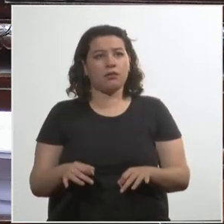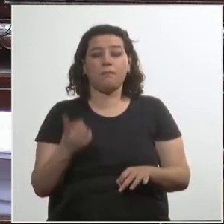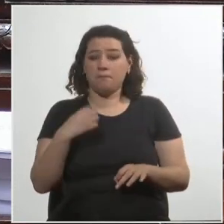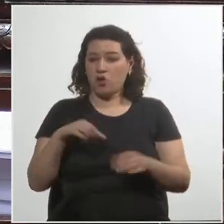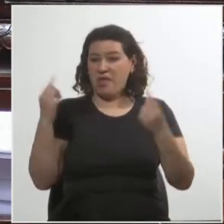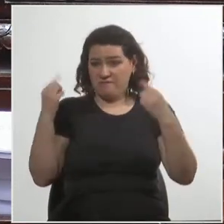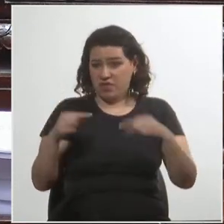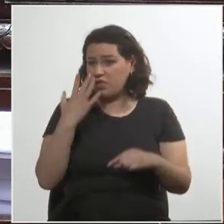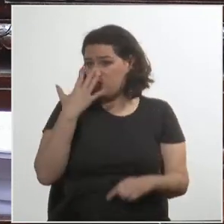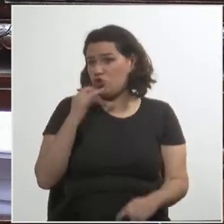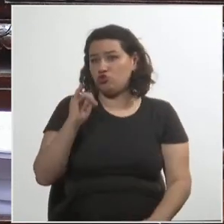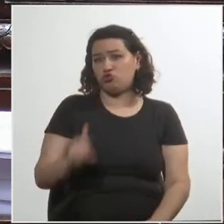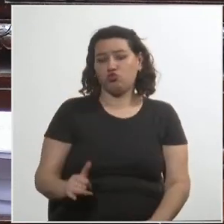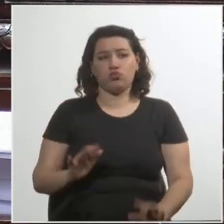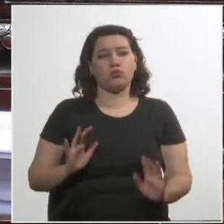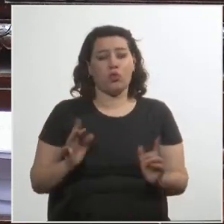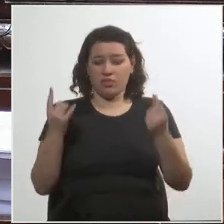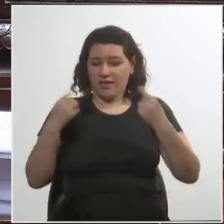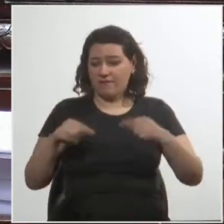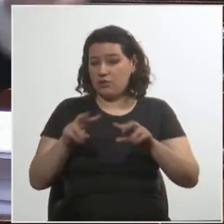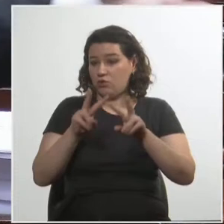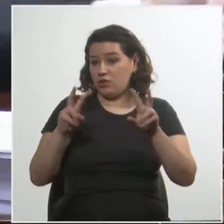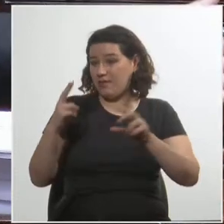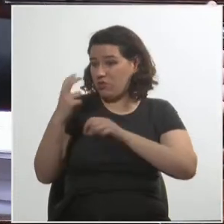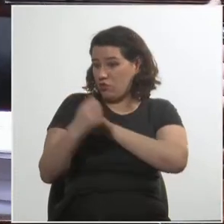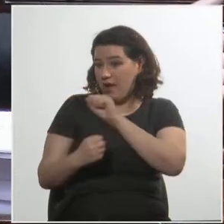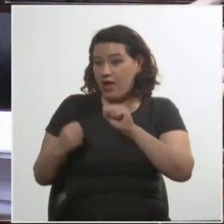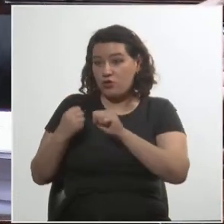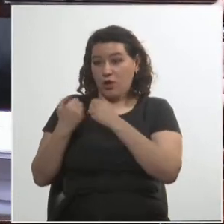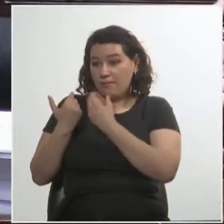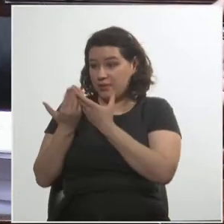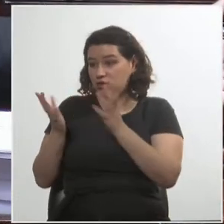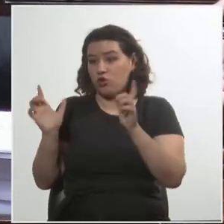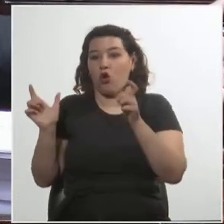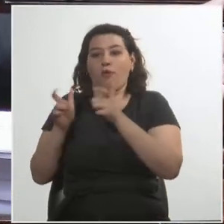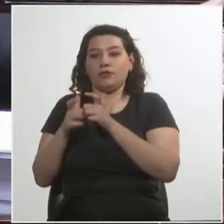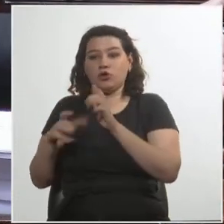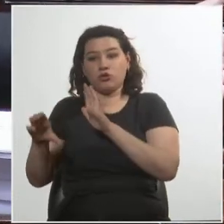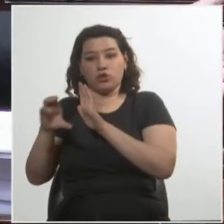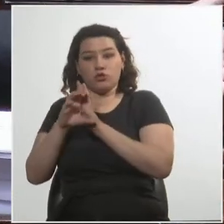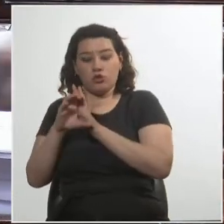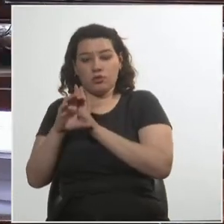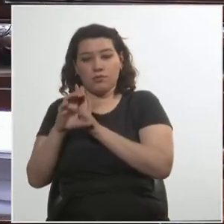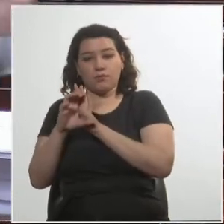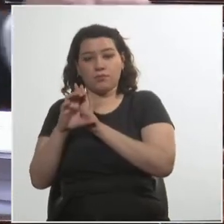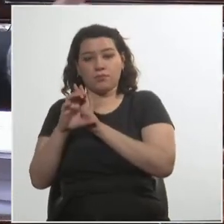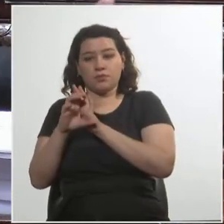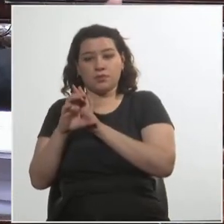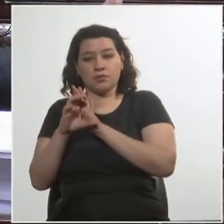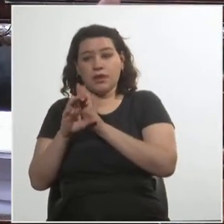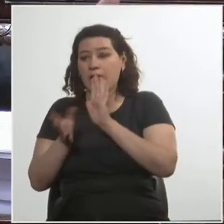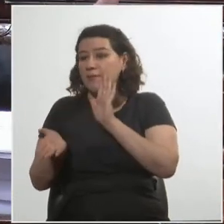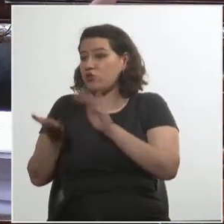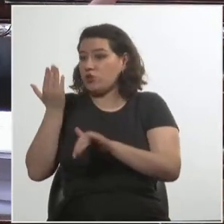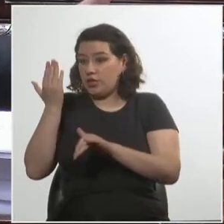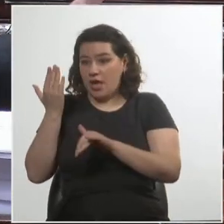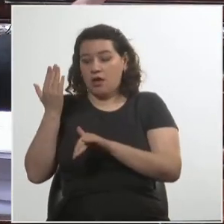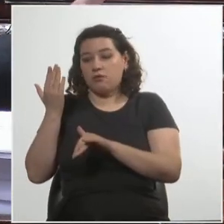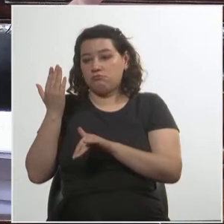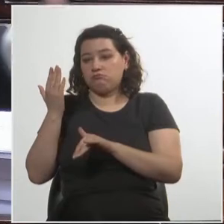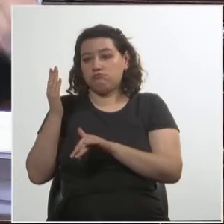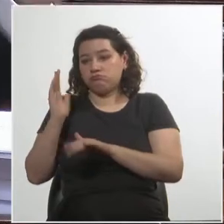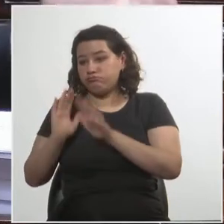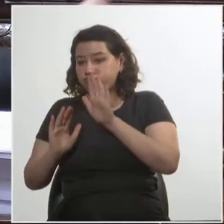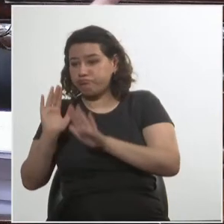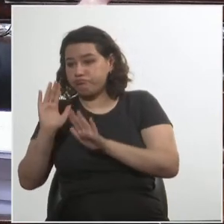debate serio un debate de un tema que hace dos años estaba en la comisión de de Constitución que la legítima mayoría lo coloca